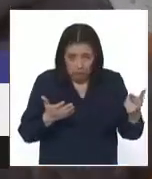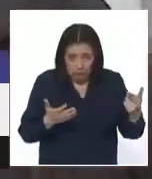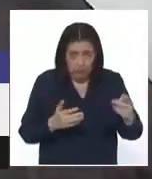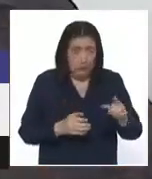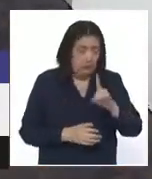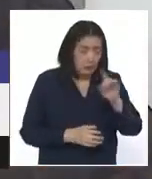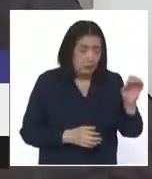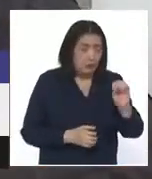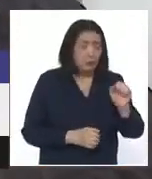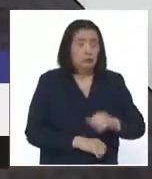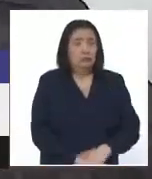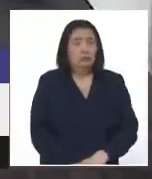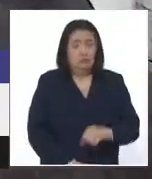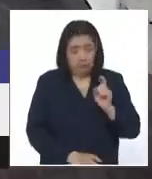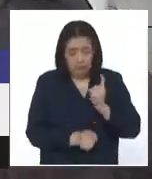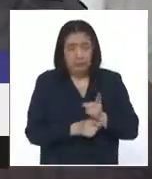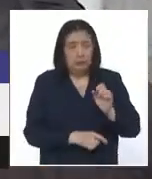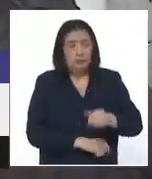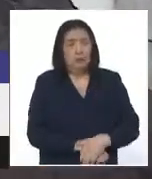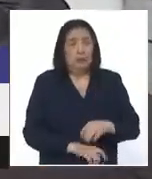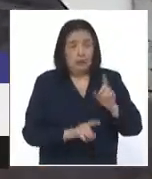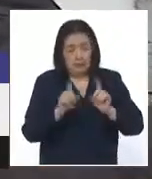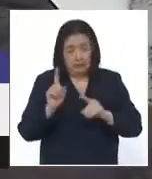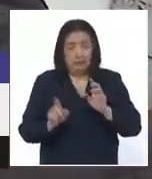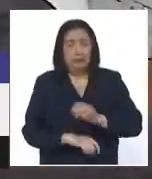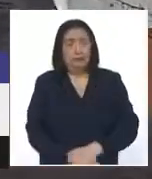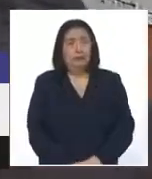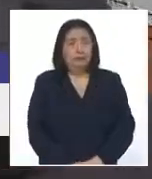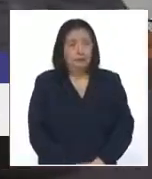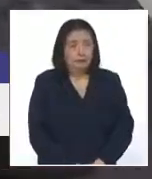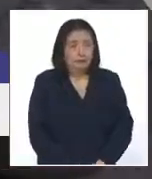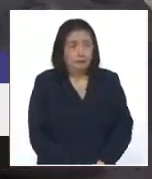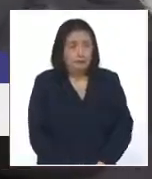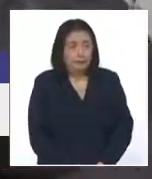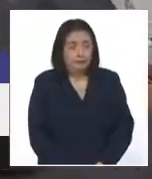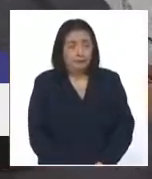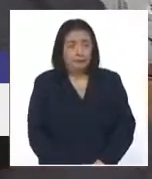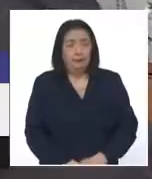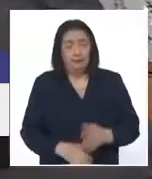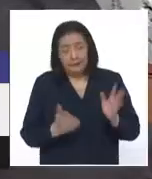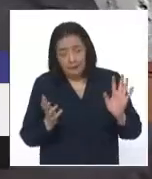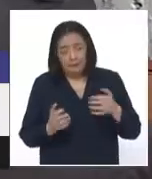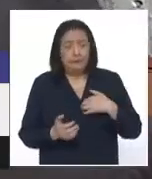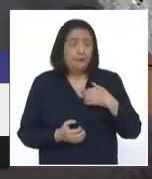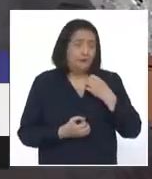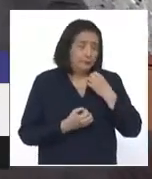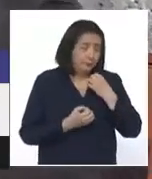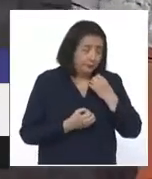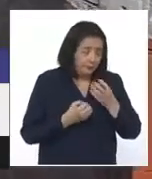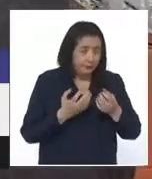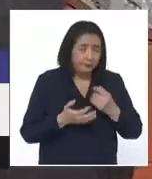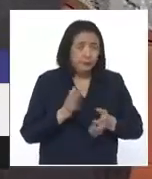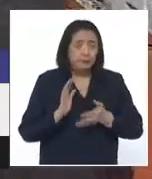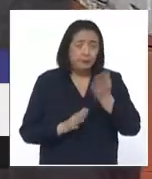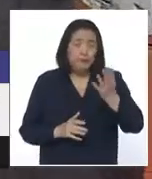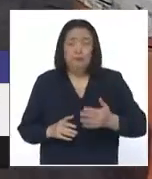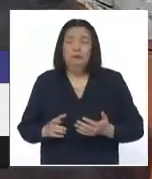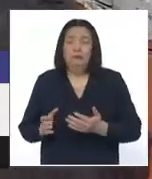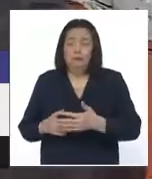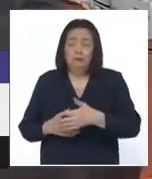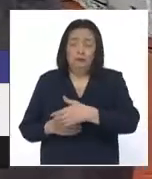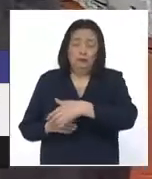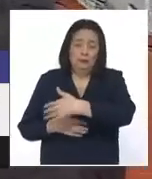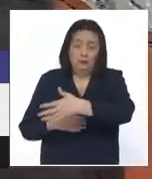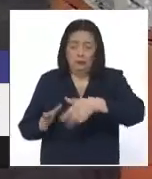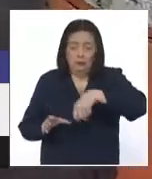solcitos. Sí, eso. A veces. A veces. Por eso, como les digo, me voy al comedor y en el comedor me apoyan